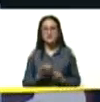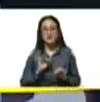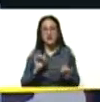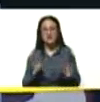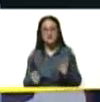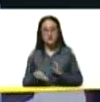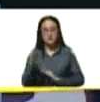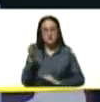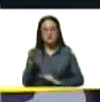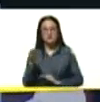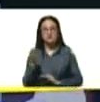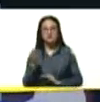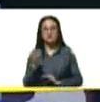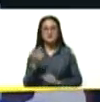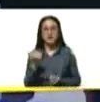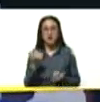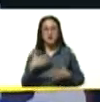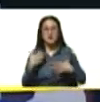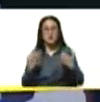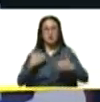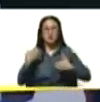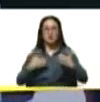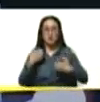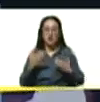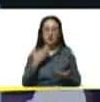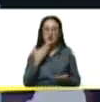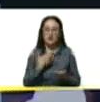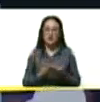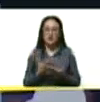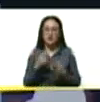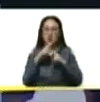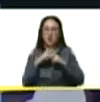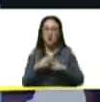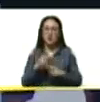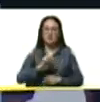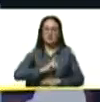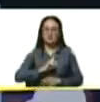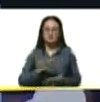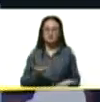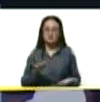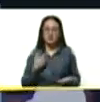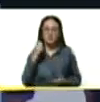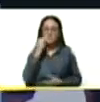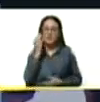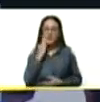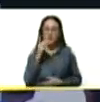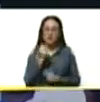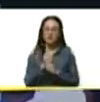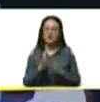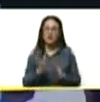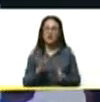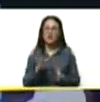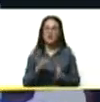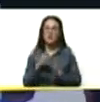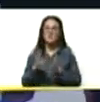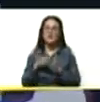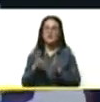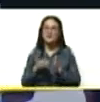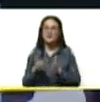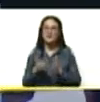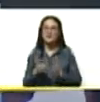Y aquí estamos muy emocionados realmente y agradezco, es un honor para mí poder ser la madrina de los trabajadores, las trabajadoras y el